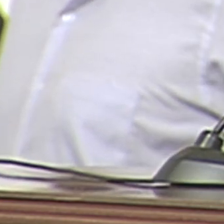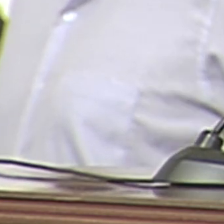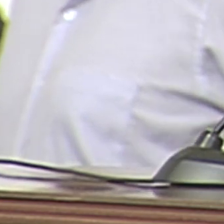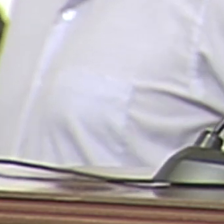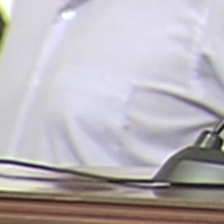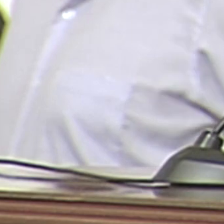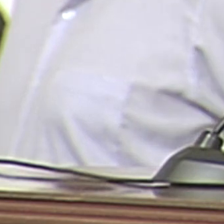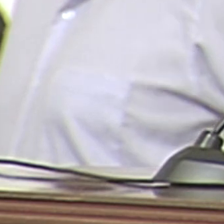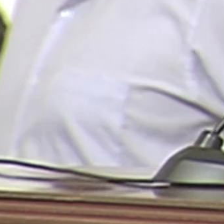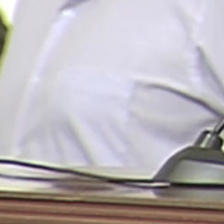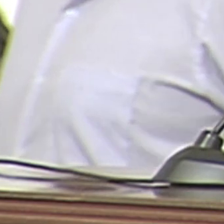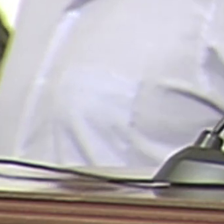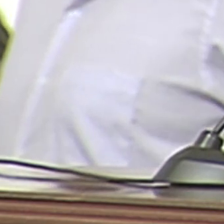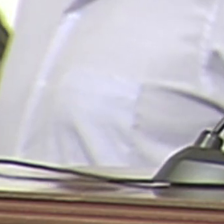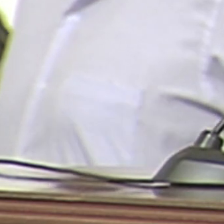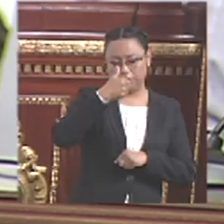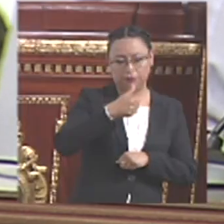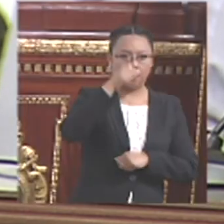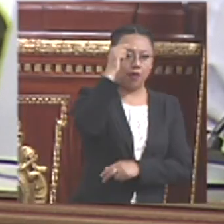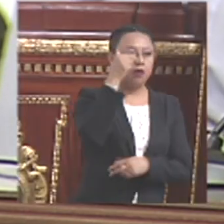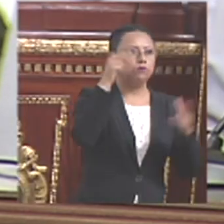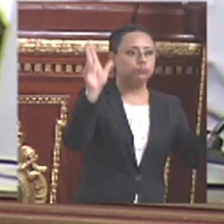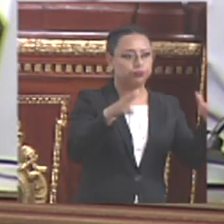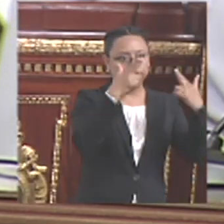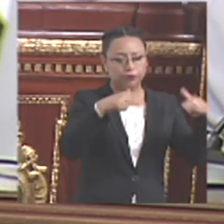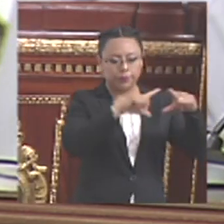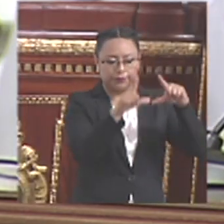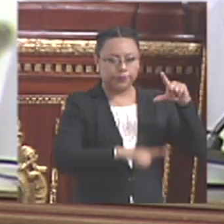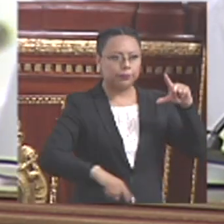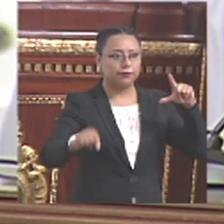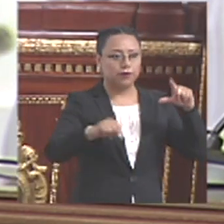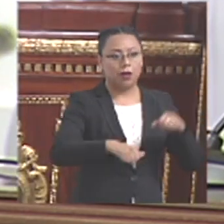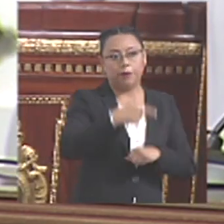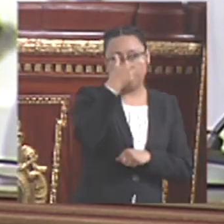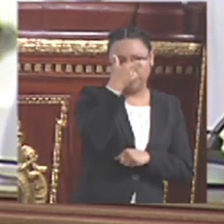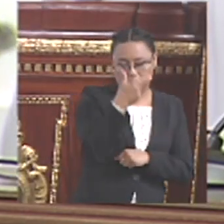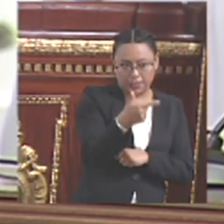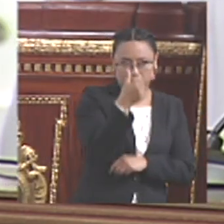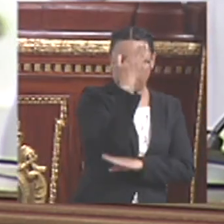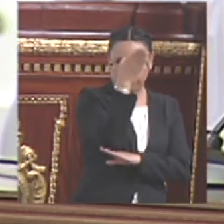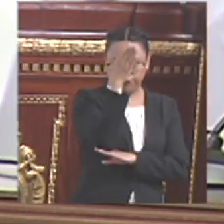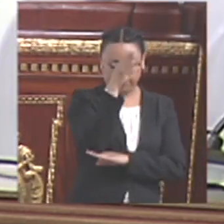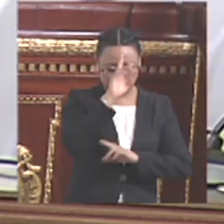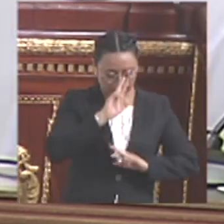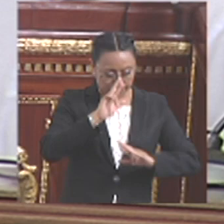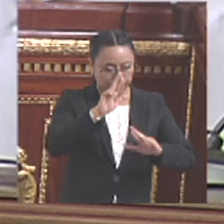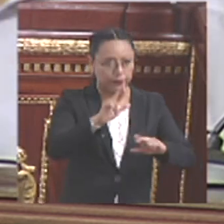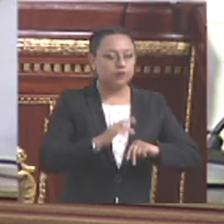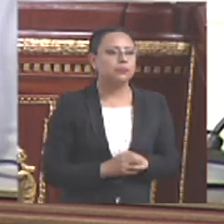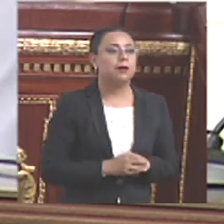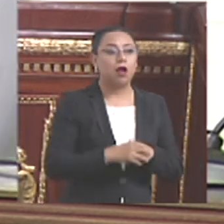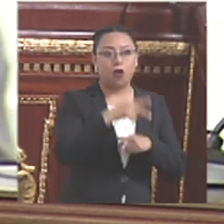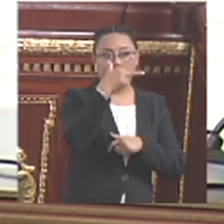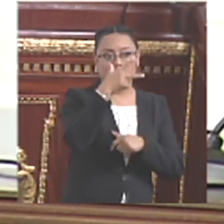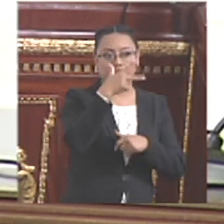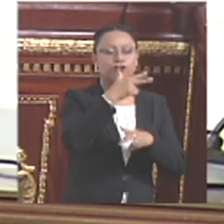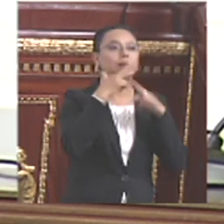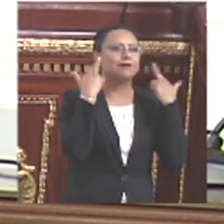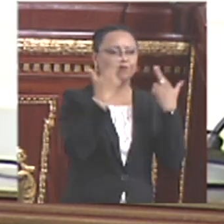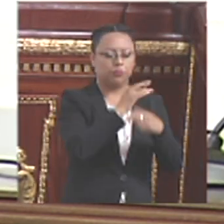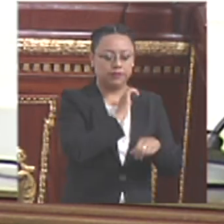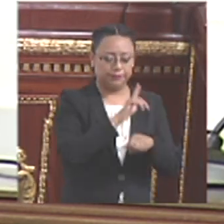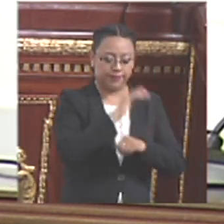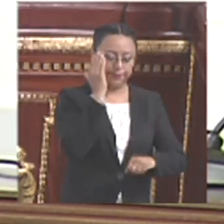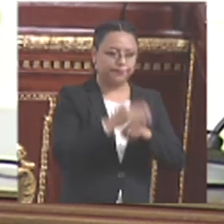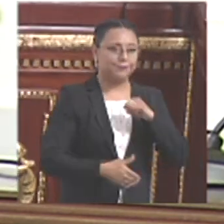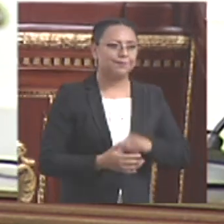Parlamentario de Morena. Número 6, Himno Nacional. Número 7, honores a la bandera. Número 8, cierre de la sesión solemne. Cumplida su instrucción,